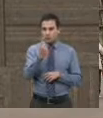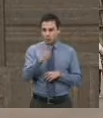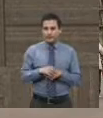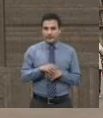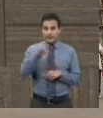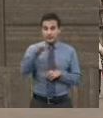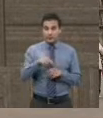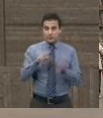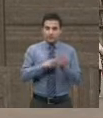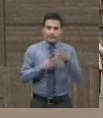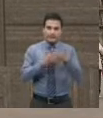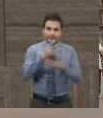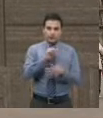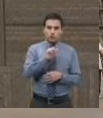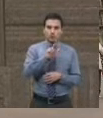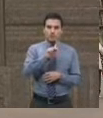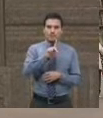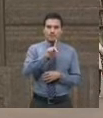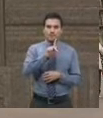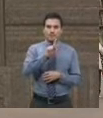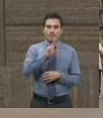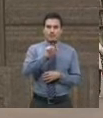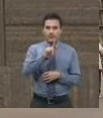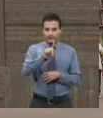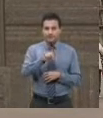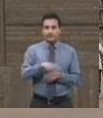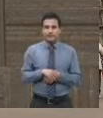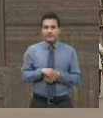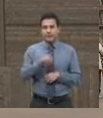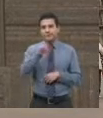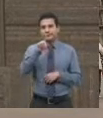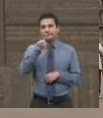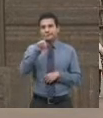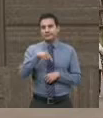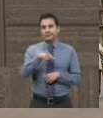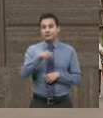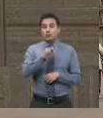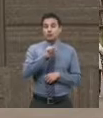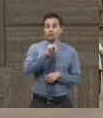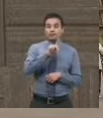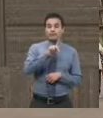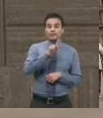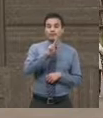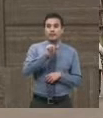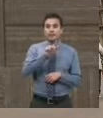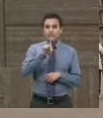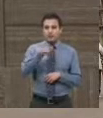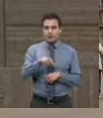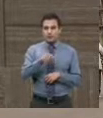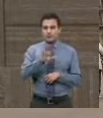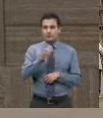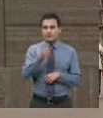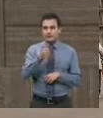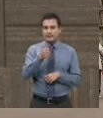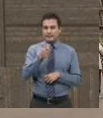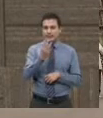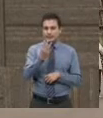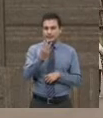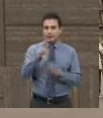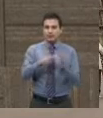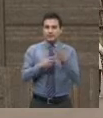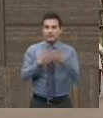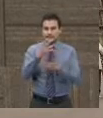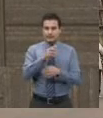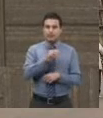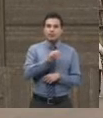2015, el subrap 56.2, diagonal 2015, el subrap diagonal 56.3, diagonal 2015,